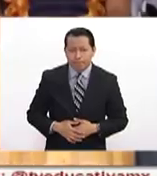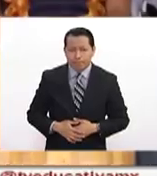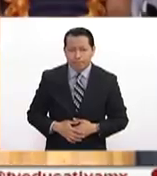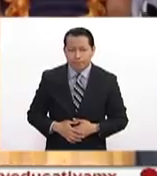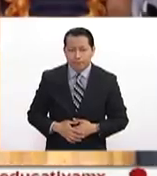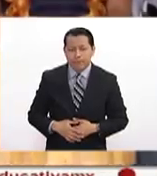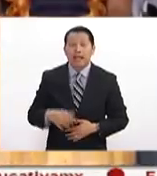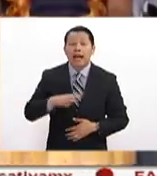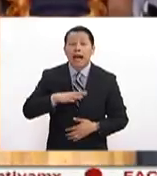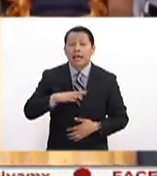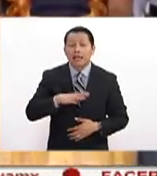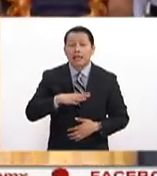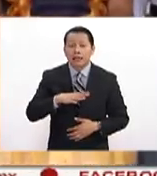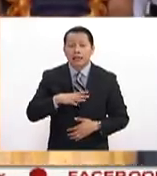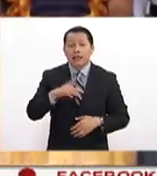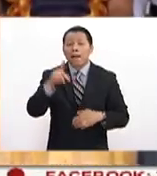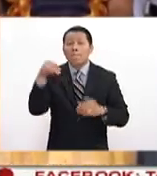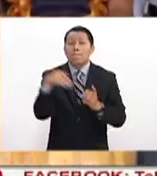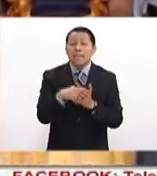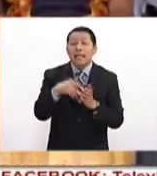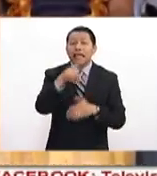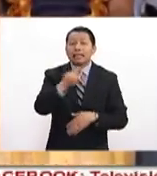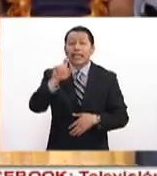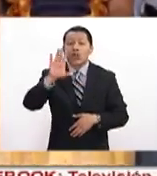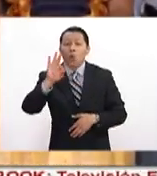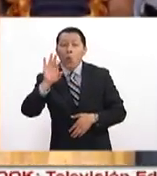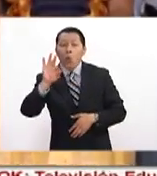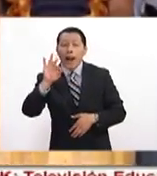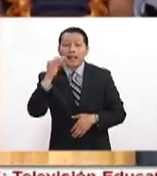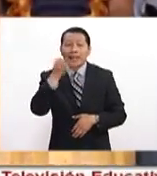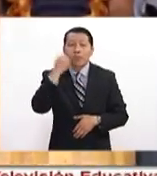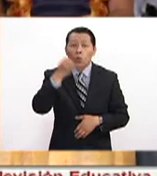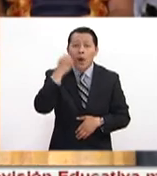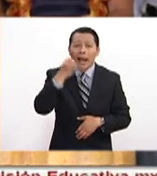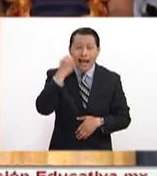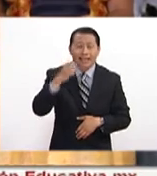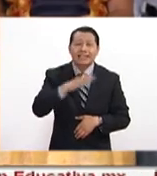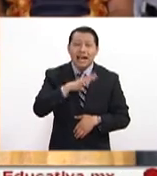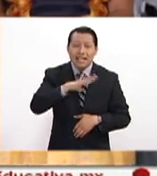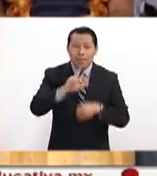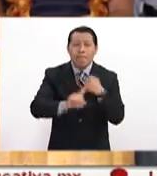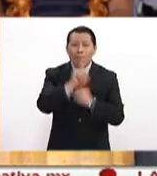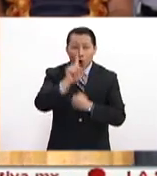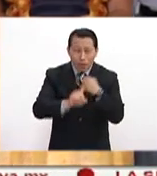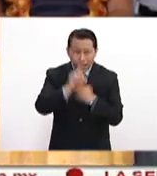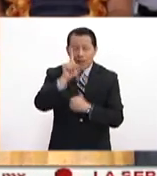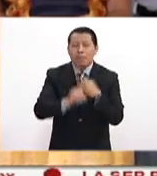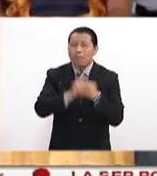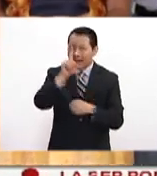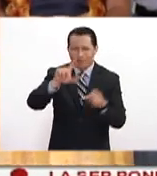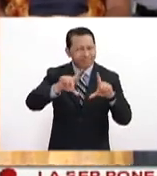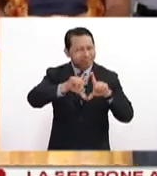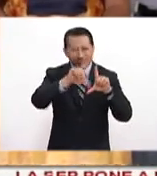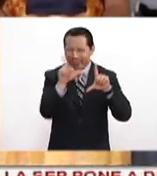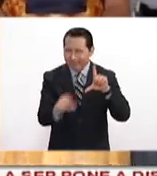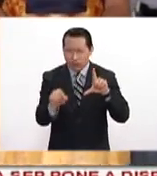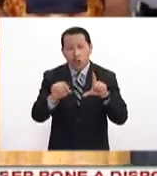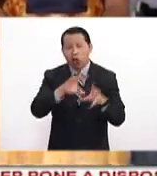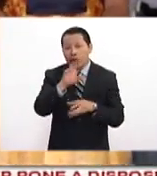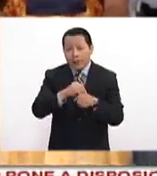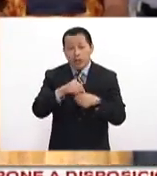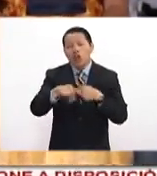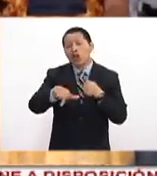Resultaron afectadas del orden de 1.140 escuelas en todo el país, en las 12